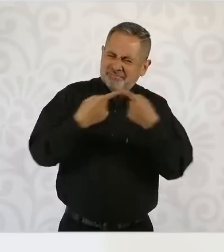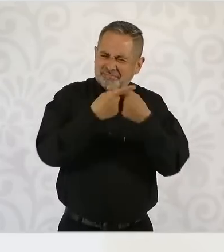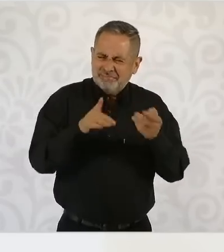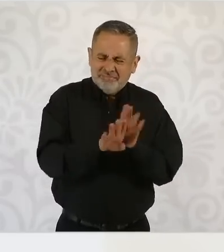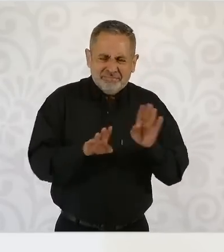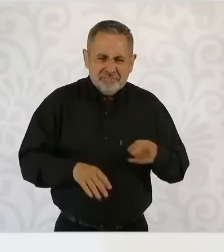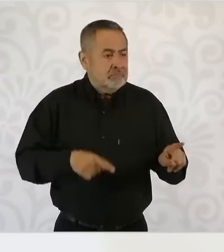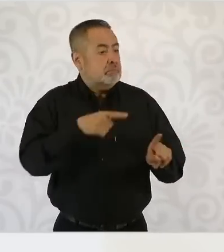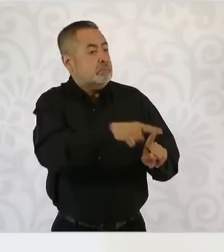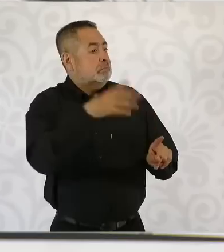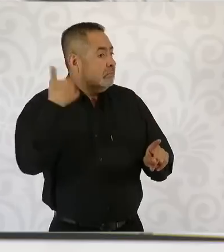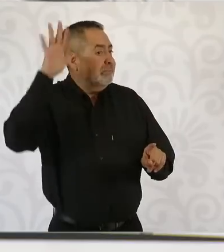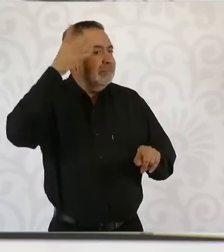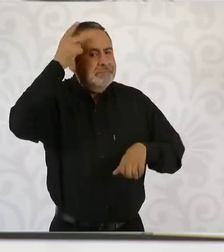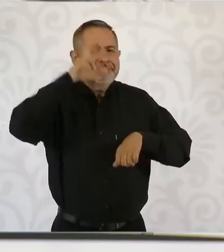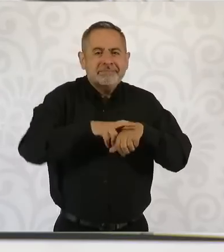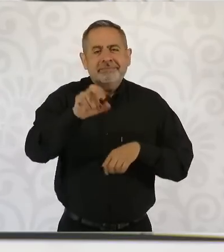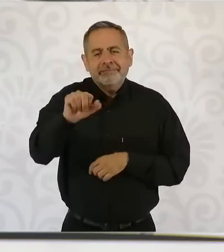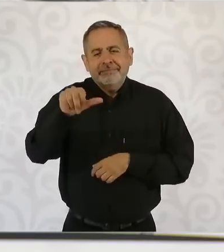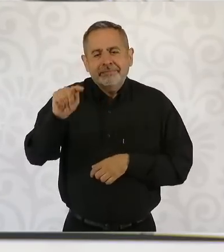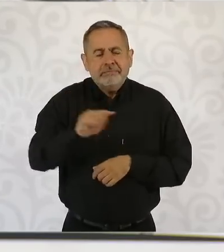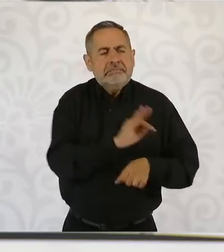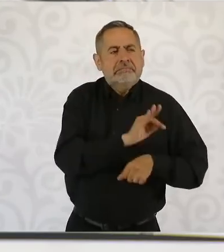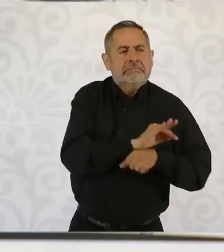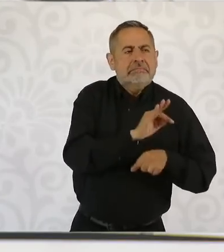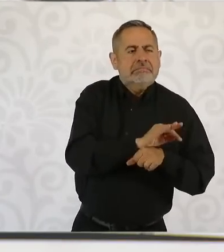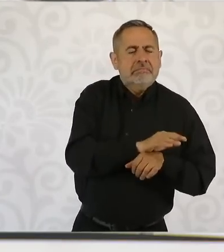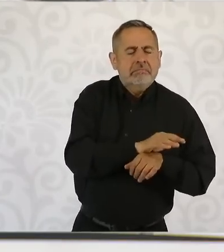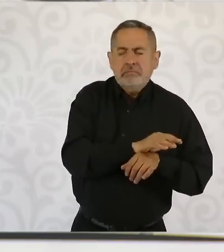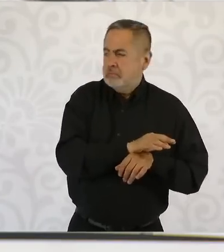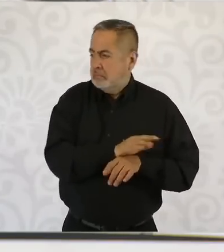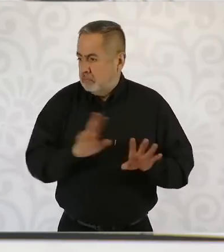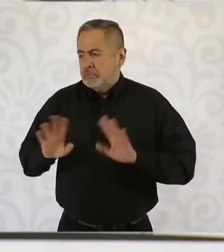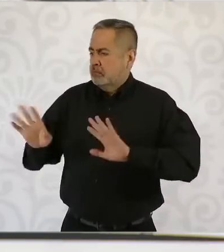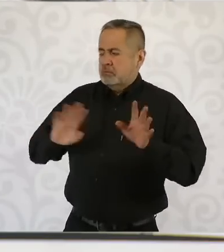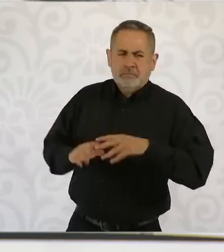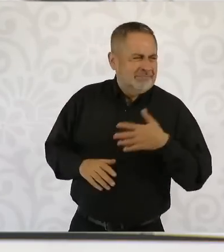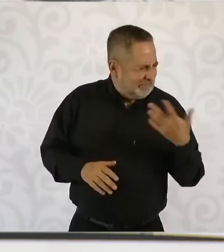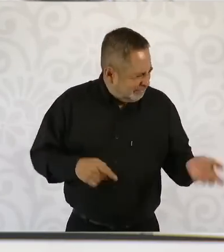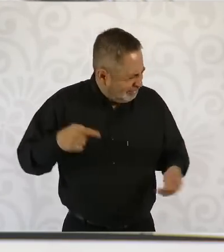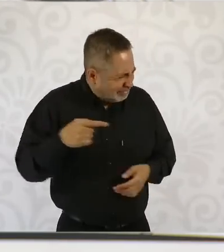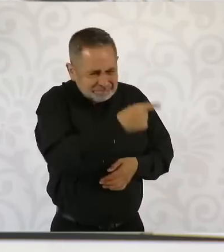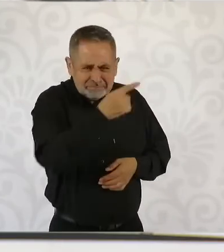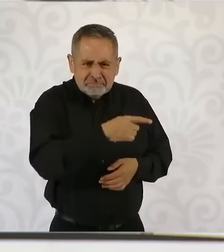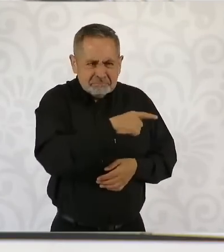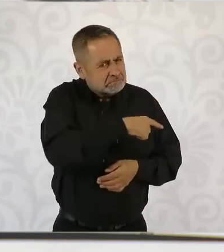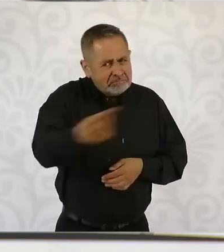de cuando él fue director del SAT. Entonces, por lo menos debería excusarse y no